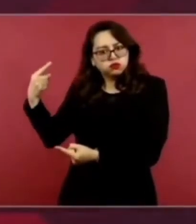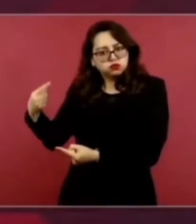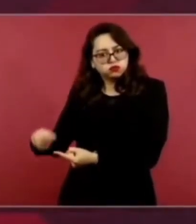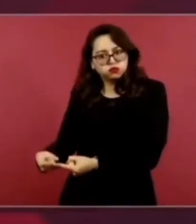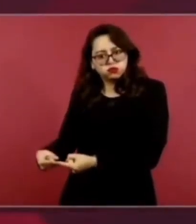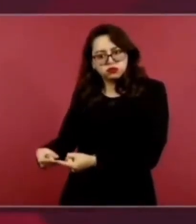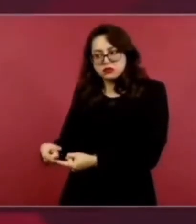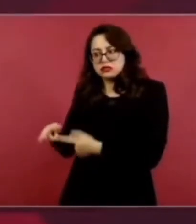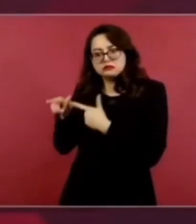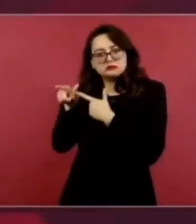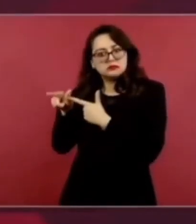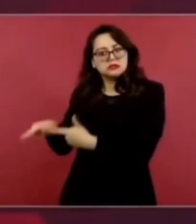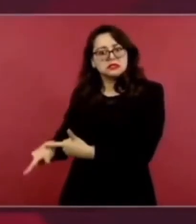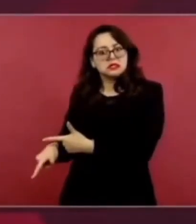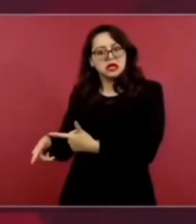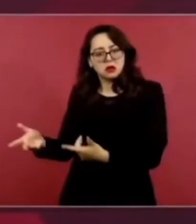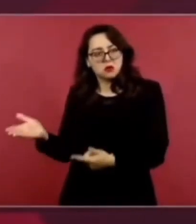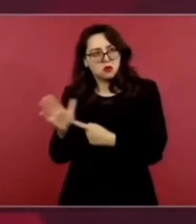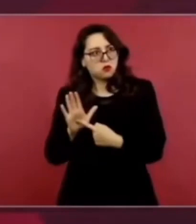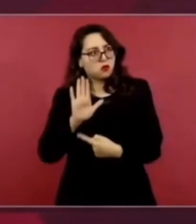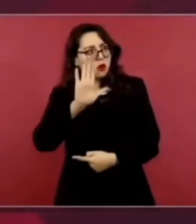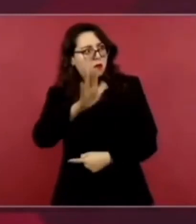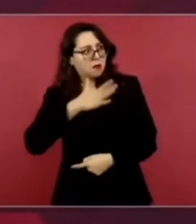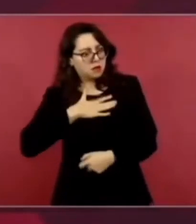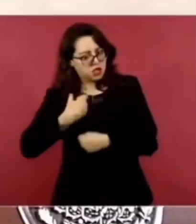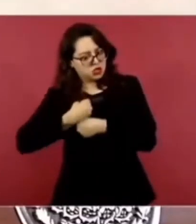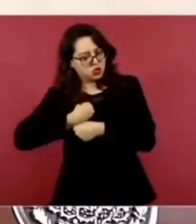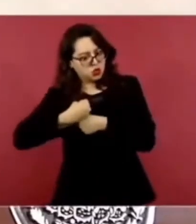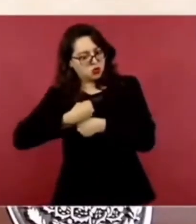O sea, todo esto,